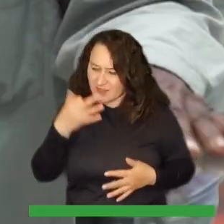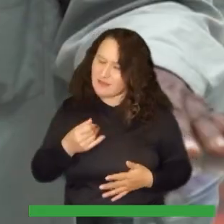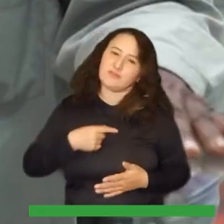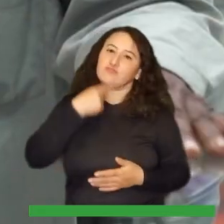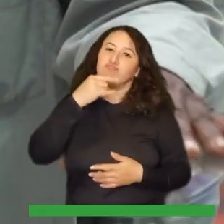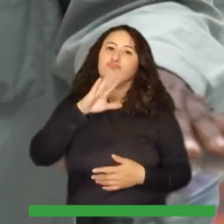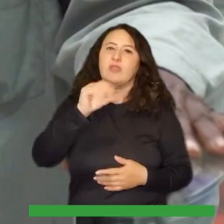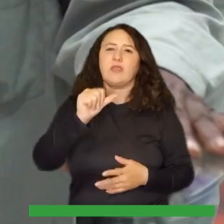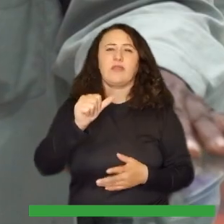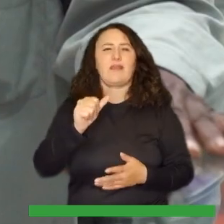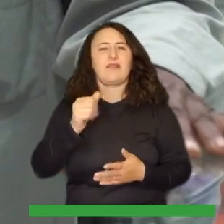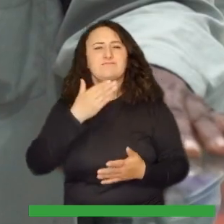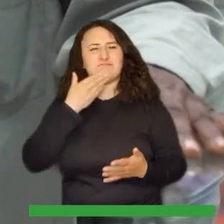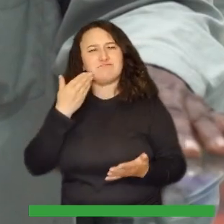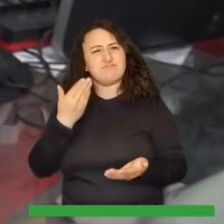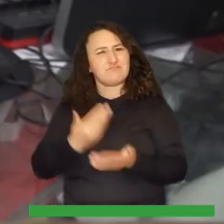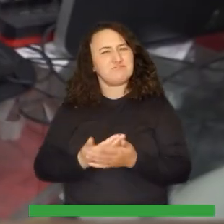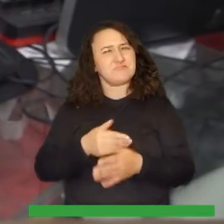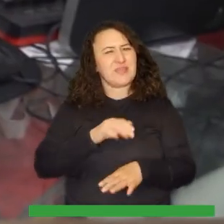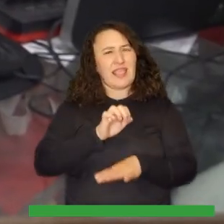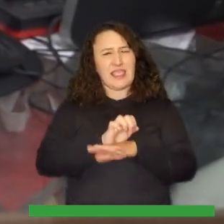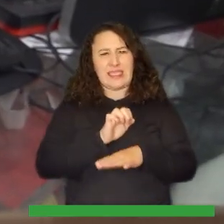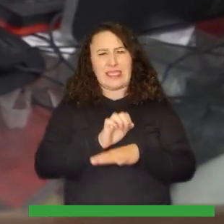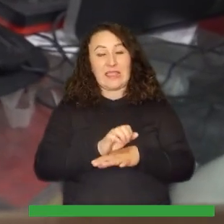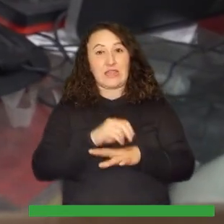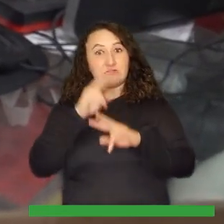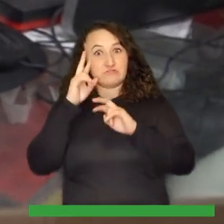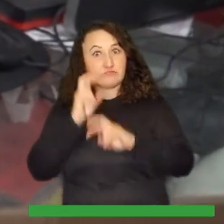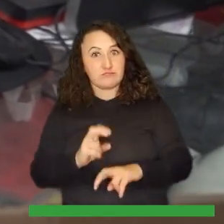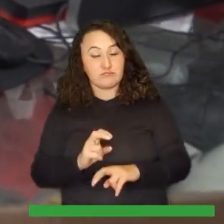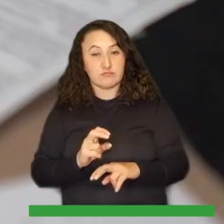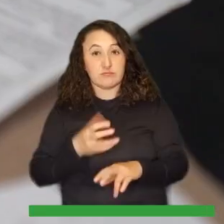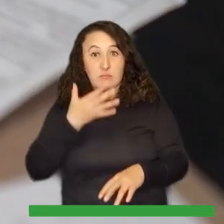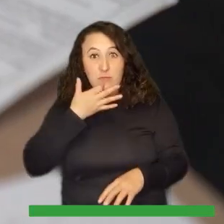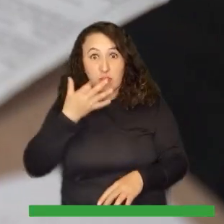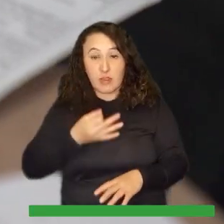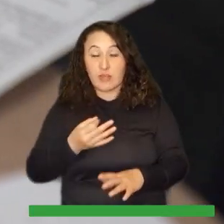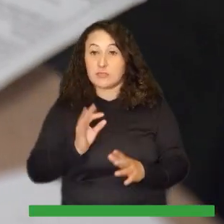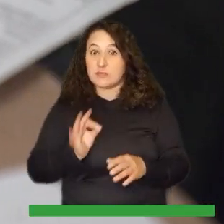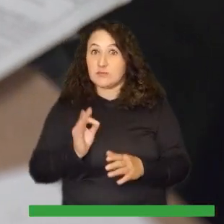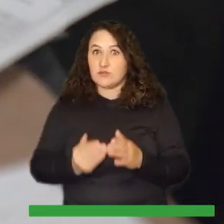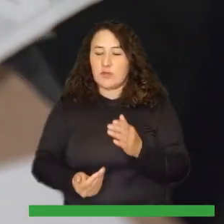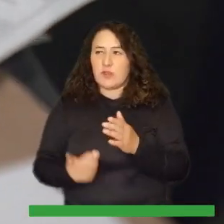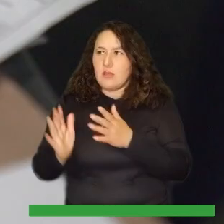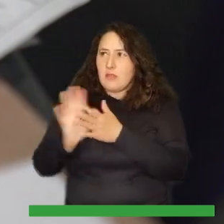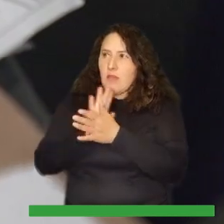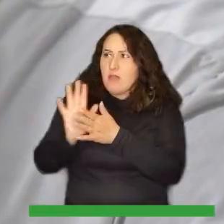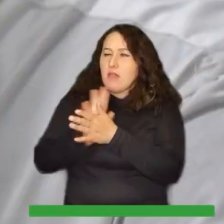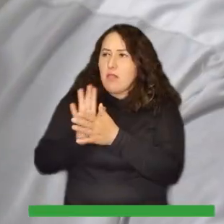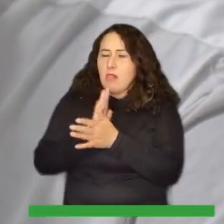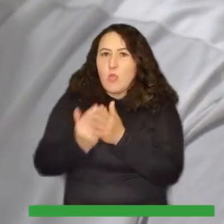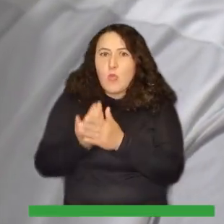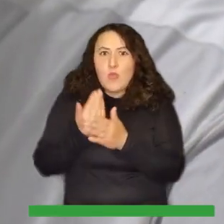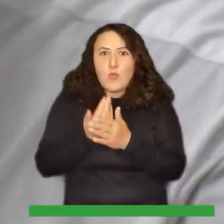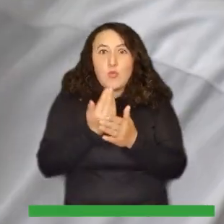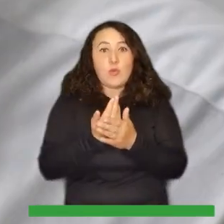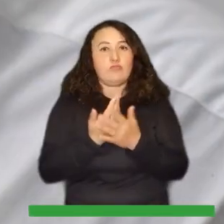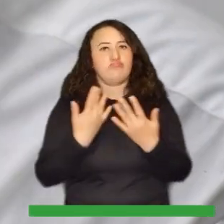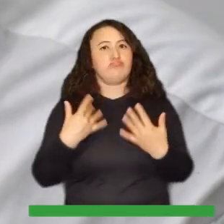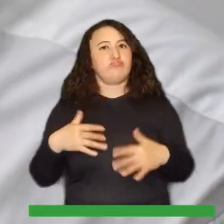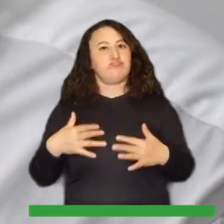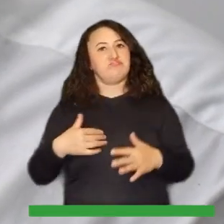ICA, porque es un ente que han investigado y nos mantienen al día. Entonces considero yo que